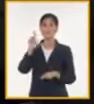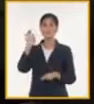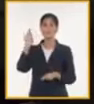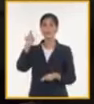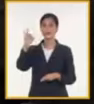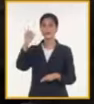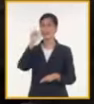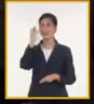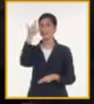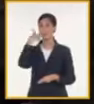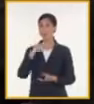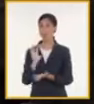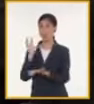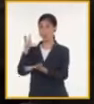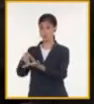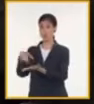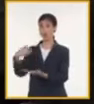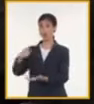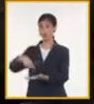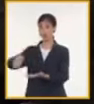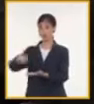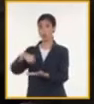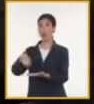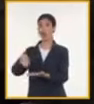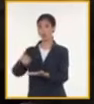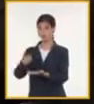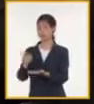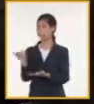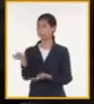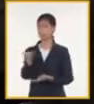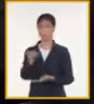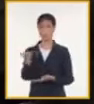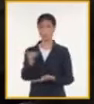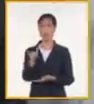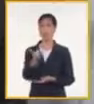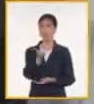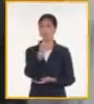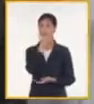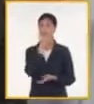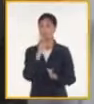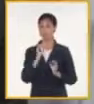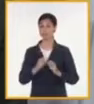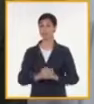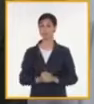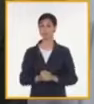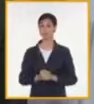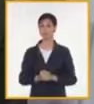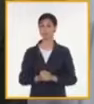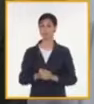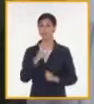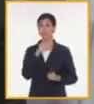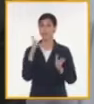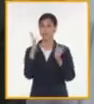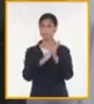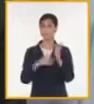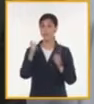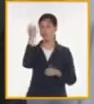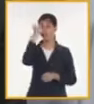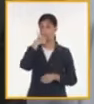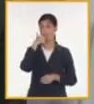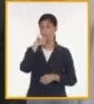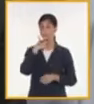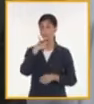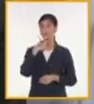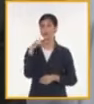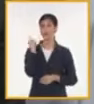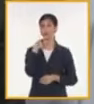hizo que llevó a la liberación de esas de esas personas también fue de dominio público ahora en abril del 23 se realizó en la mano un encuentro